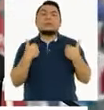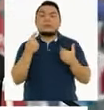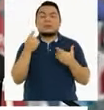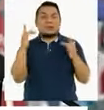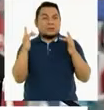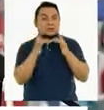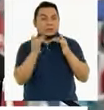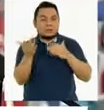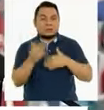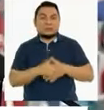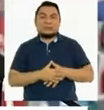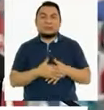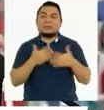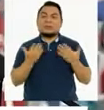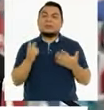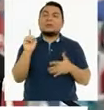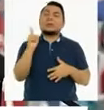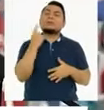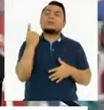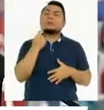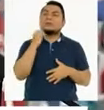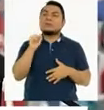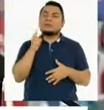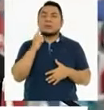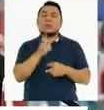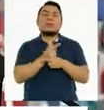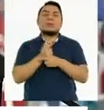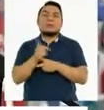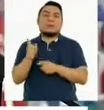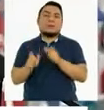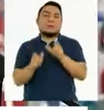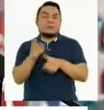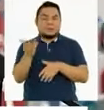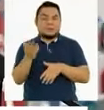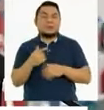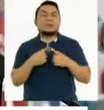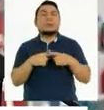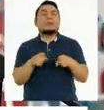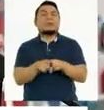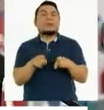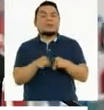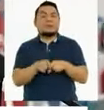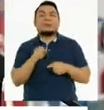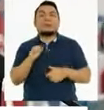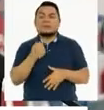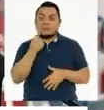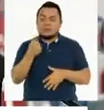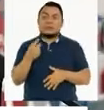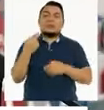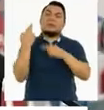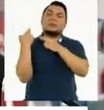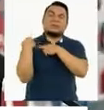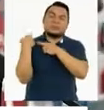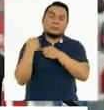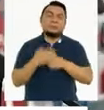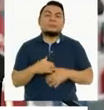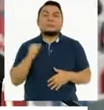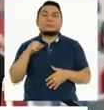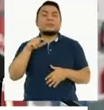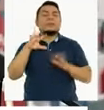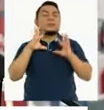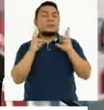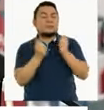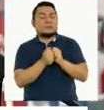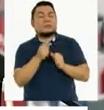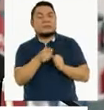en contacto. O sea que no solo por un acto de cuidado personal, sino también como un acto de responsabilidad con la